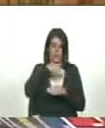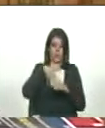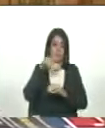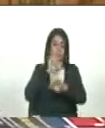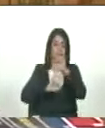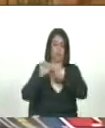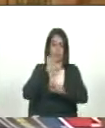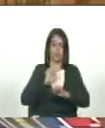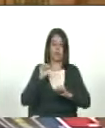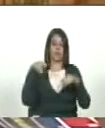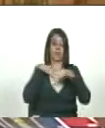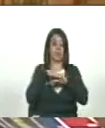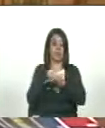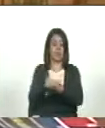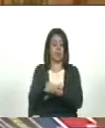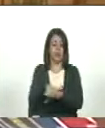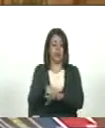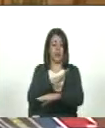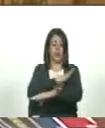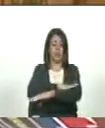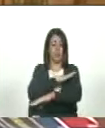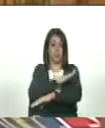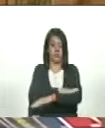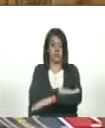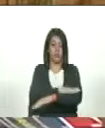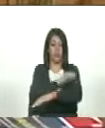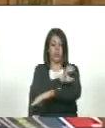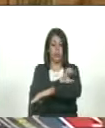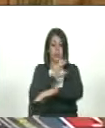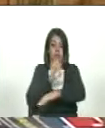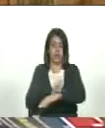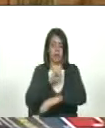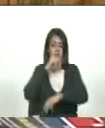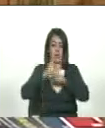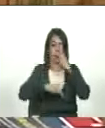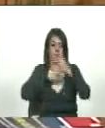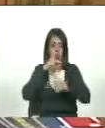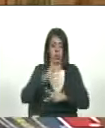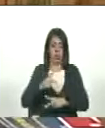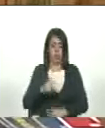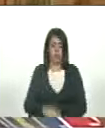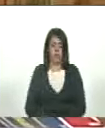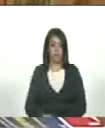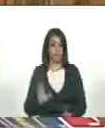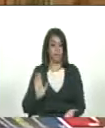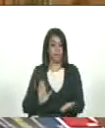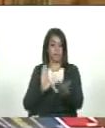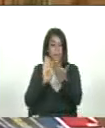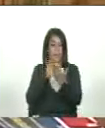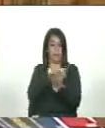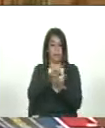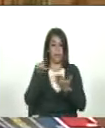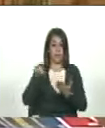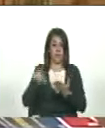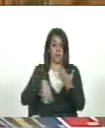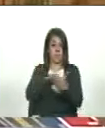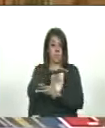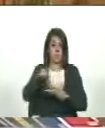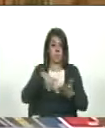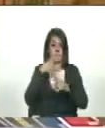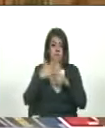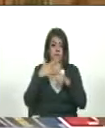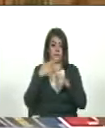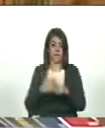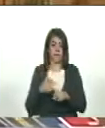defienda su integridad moral, ética, política, frente a esas reales